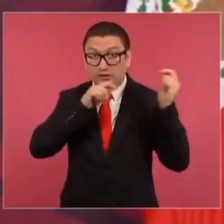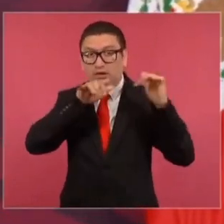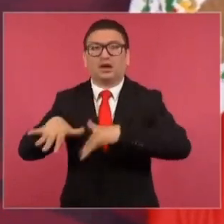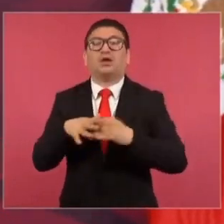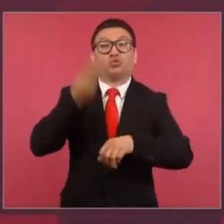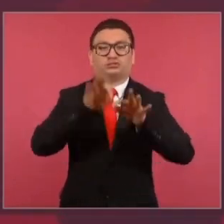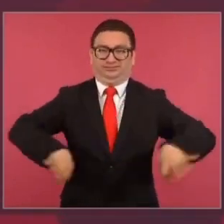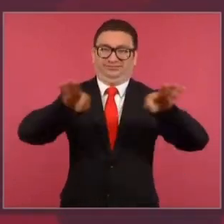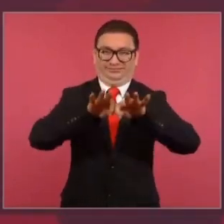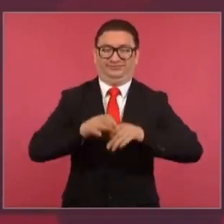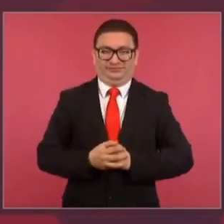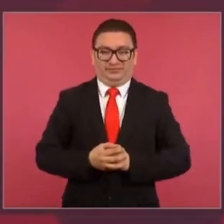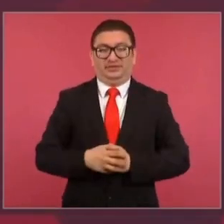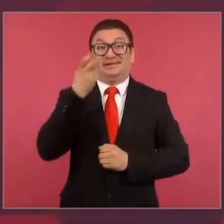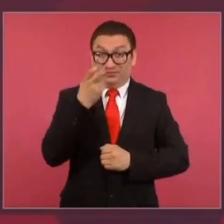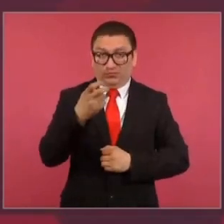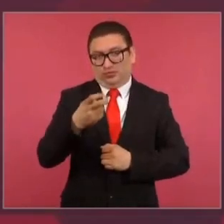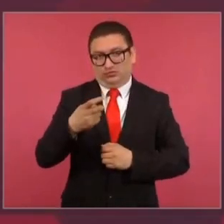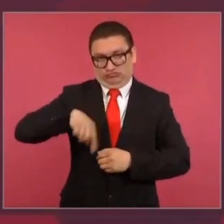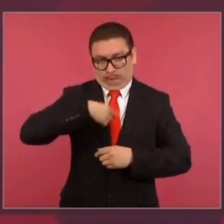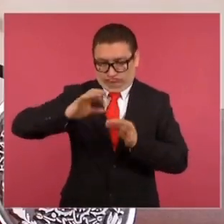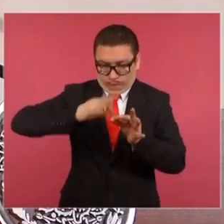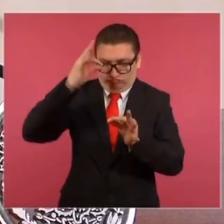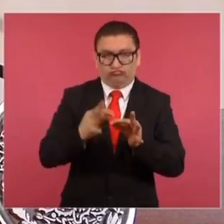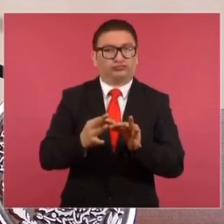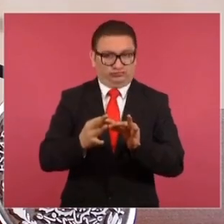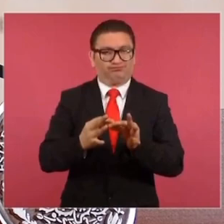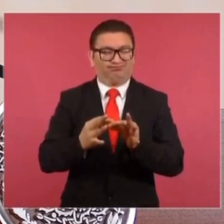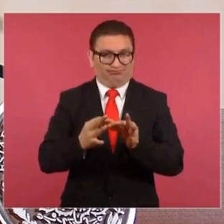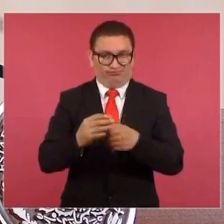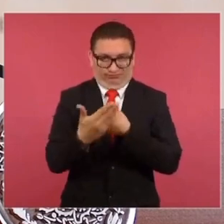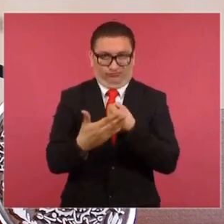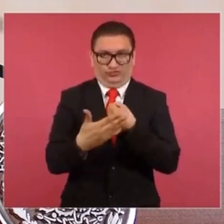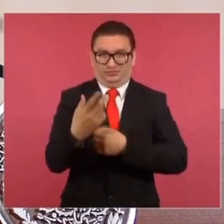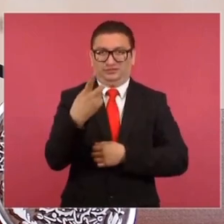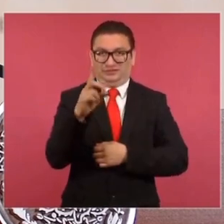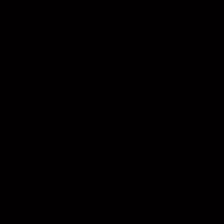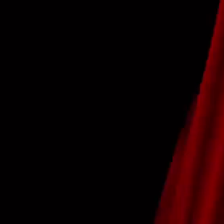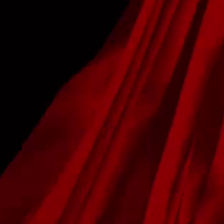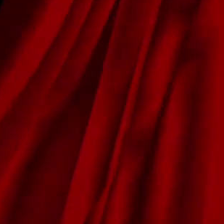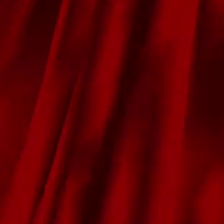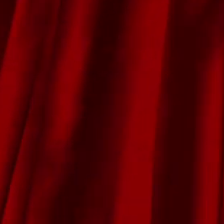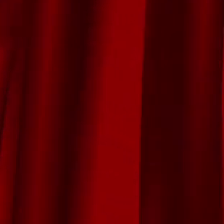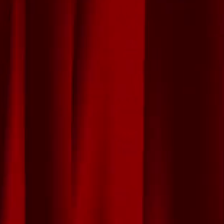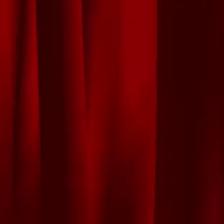turistas extranjeros. Y vamos a terminar. En diciembre inauguramos.